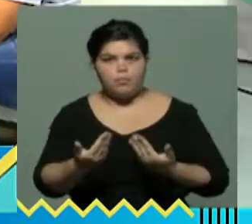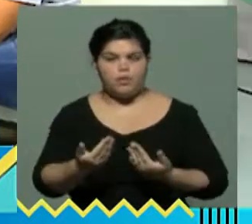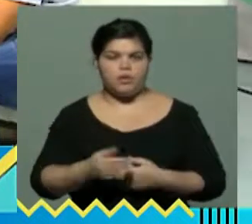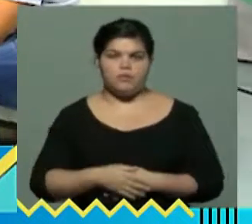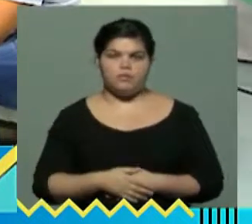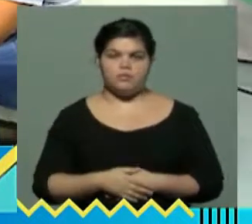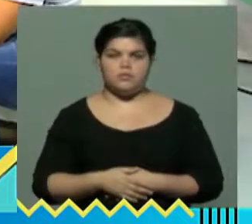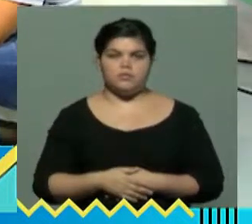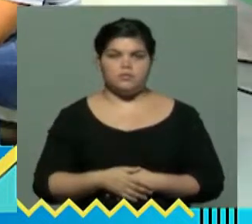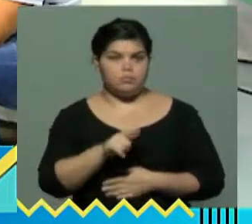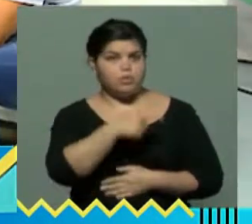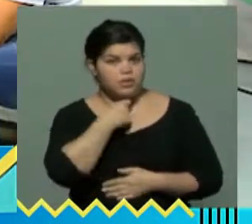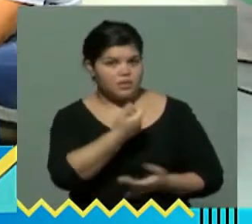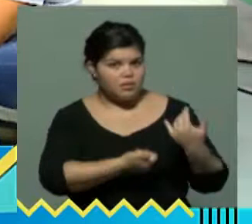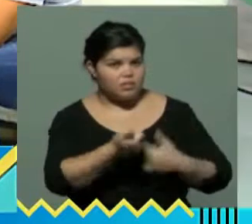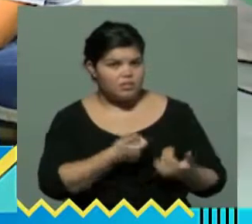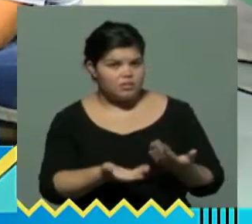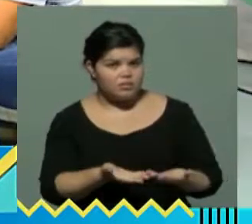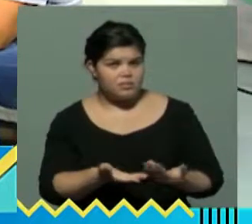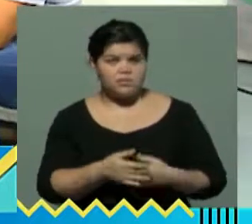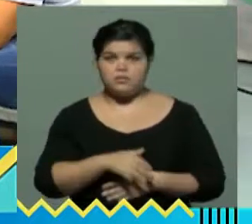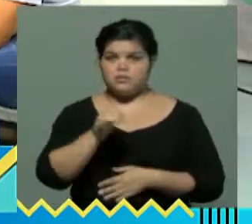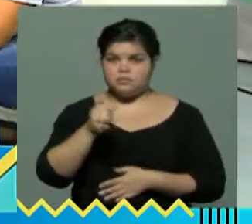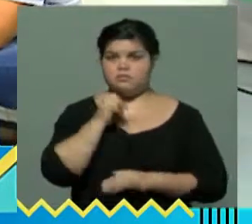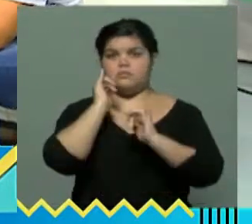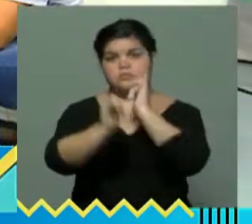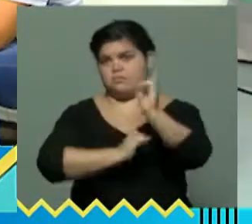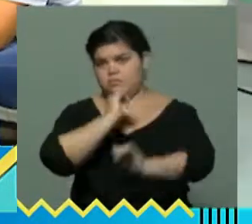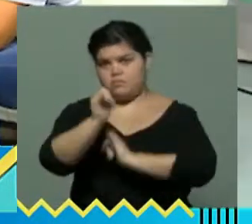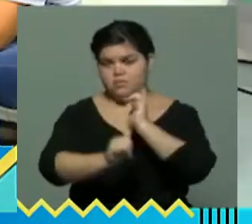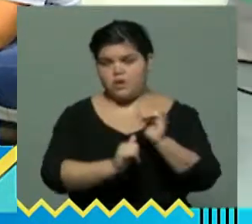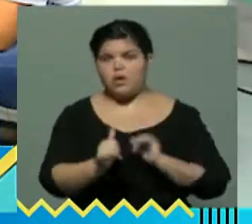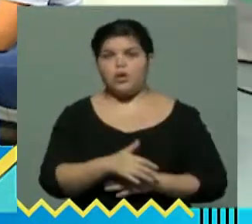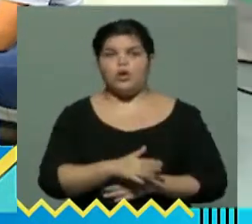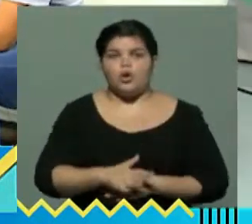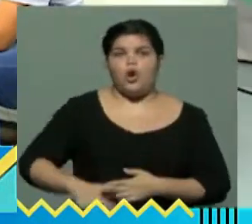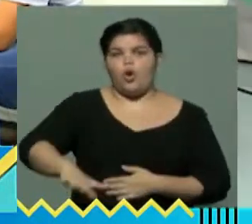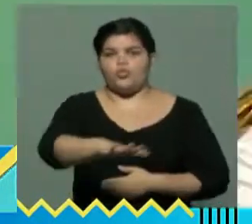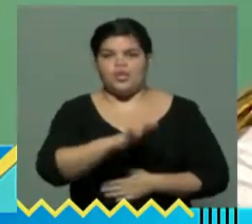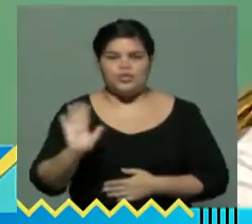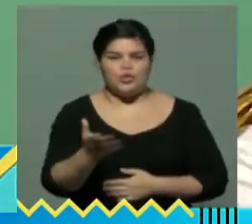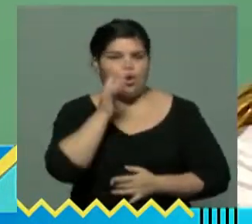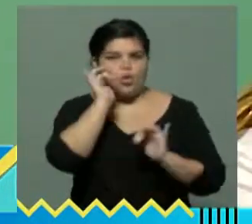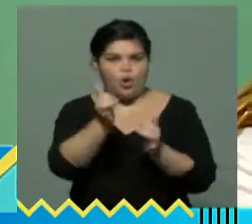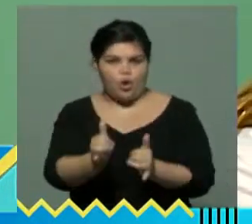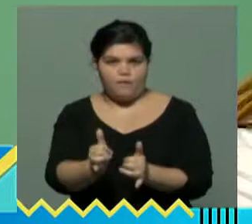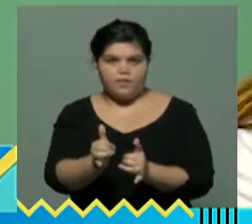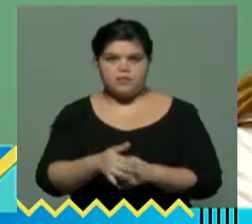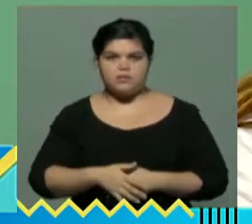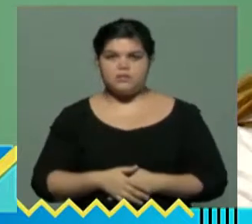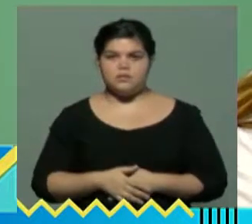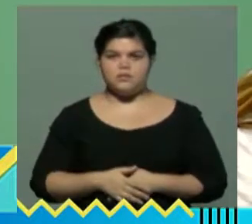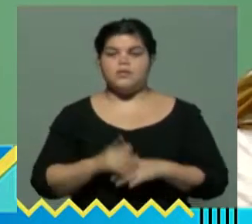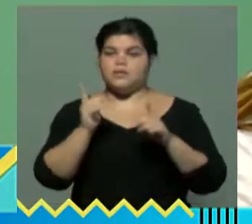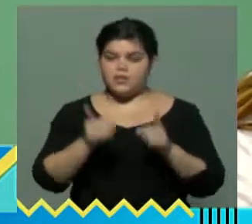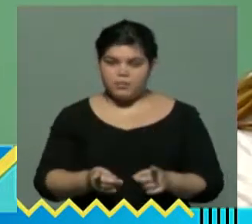hablamos, por ahí quiero hacer hincapié en, creo que el contexto en el que nos convoca a todos como jóvenes también, y el contexto en el que nos